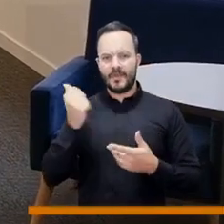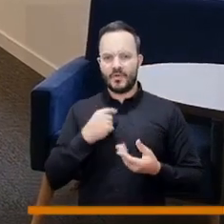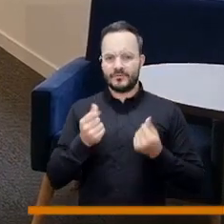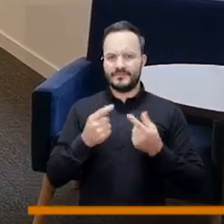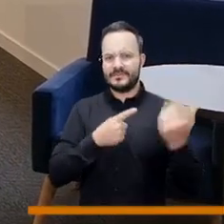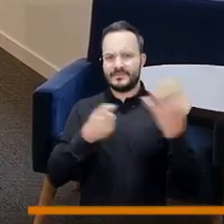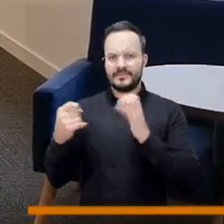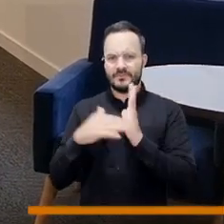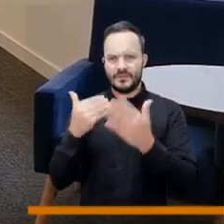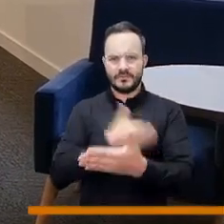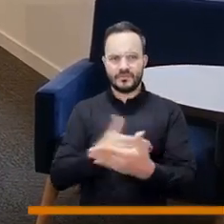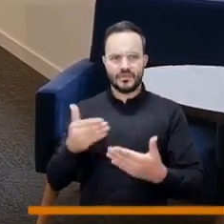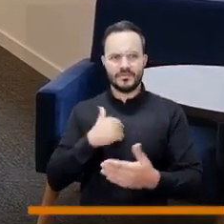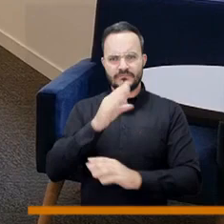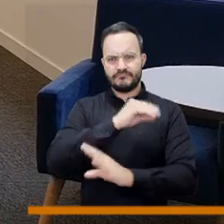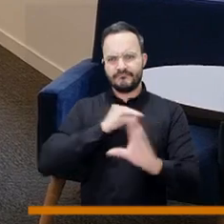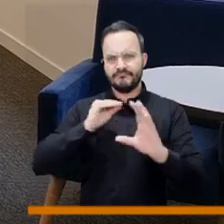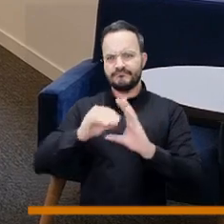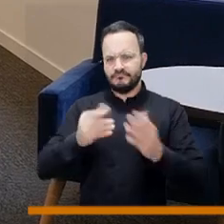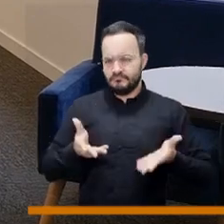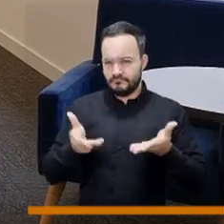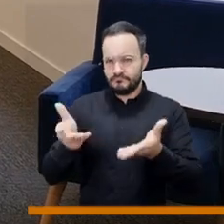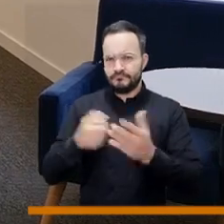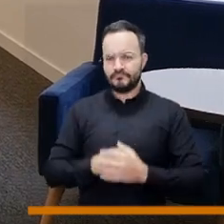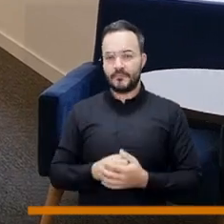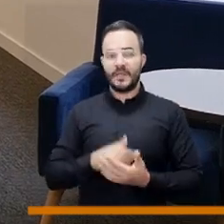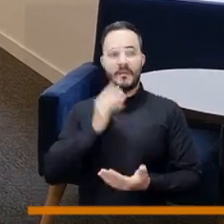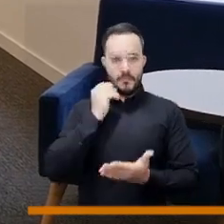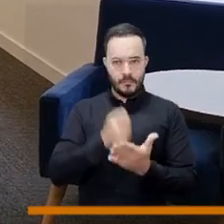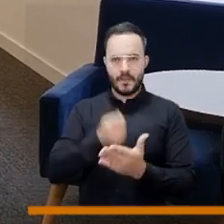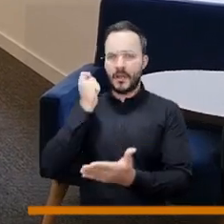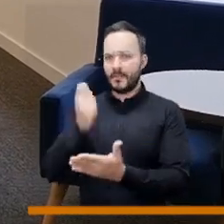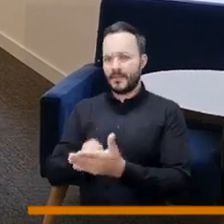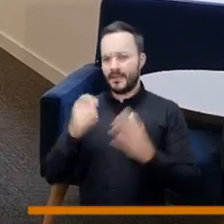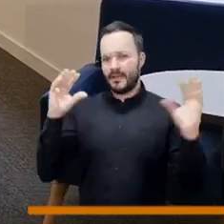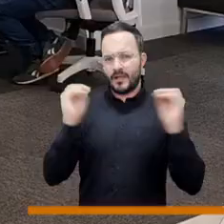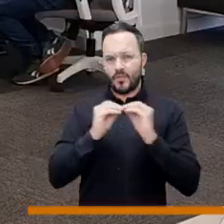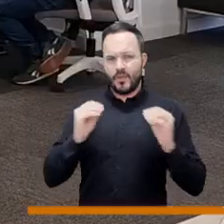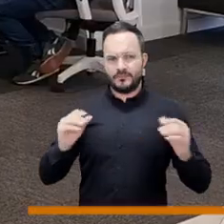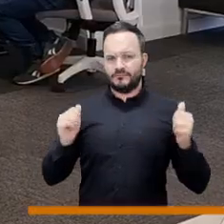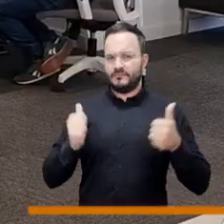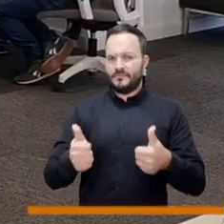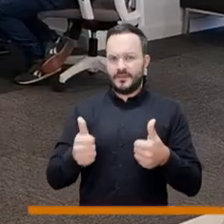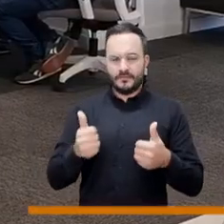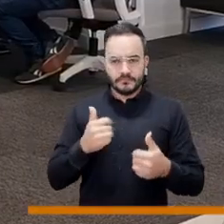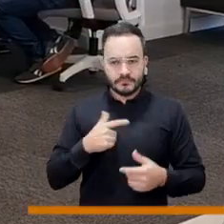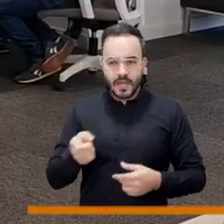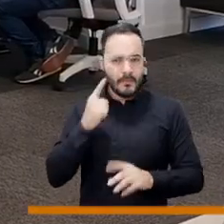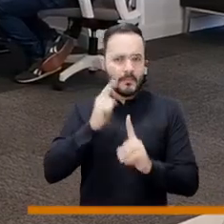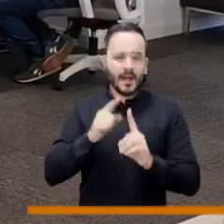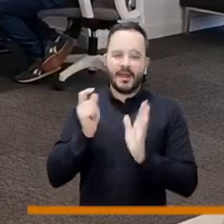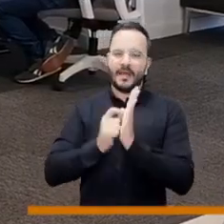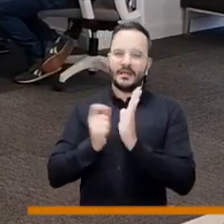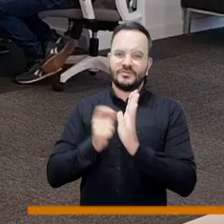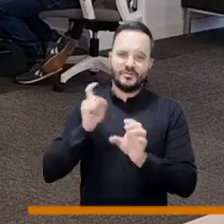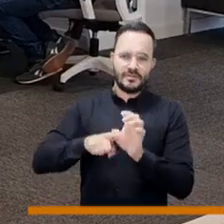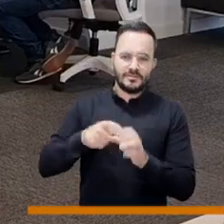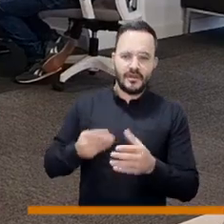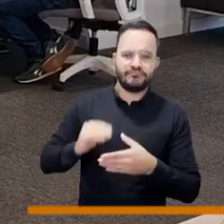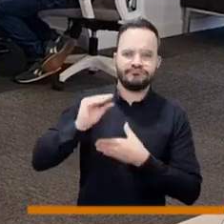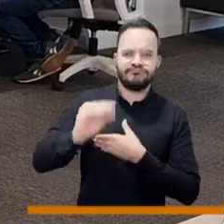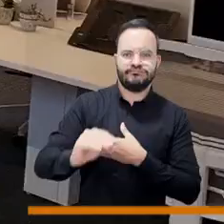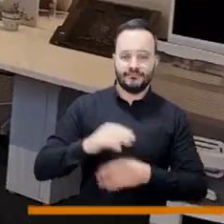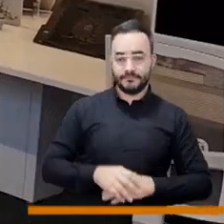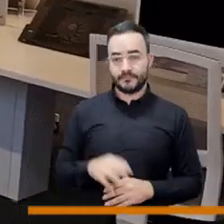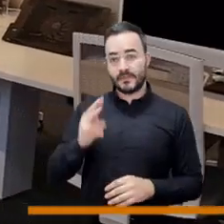están de acuerdo con una capitalización conjunta por 600 mil millones que serán pagados a partes iguales. Este movimiento